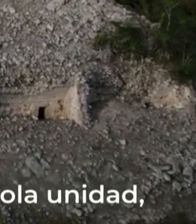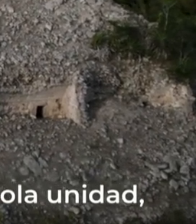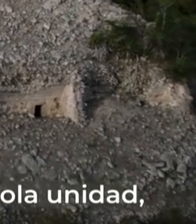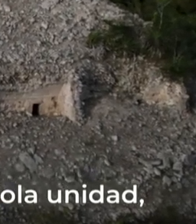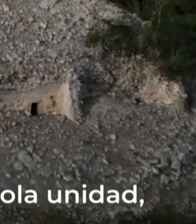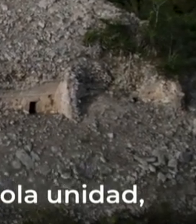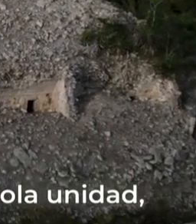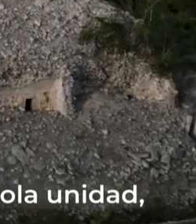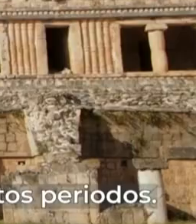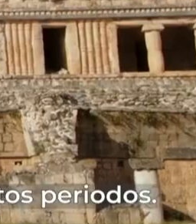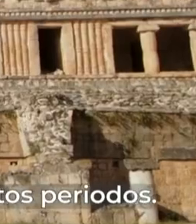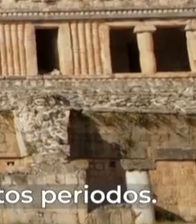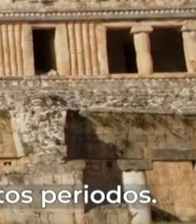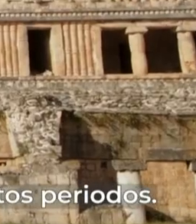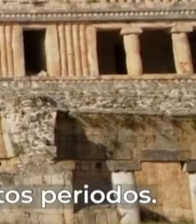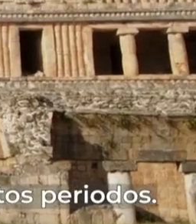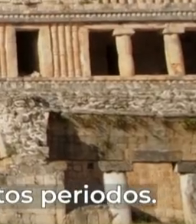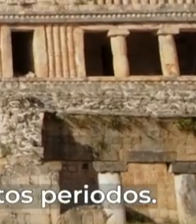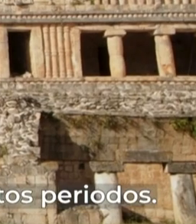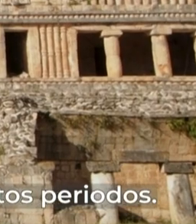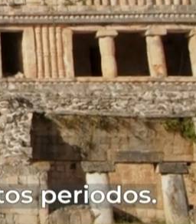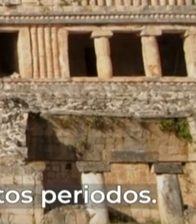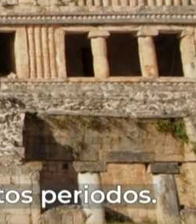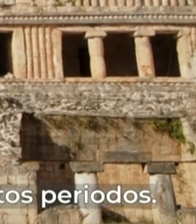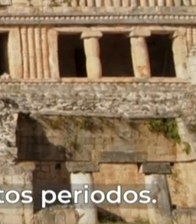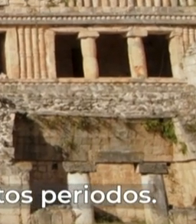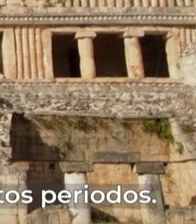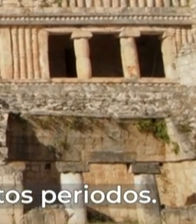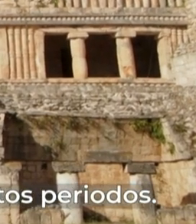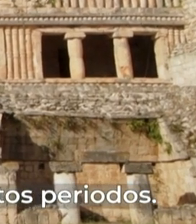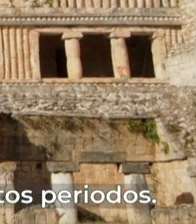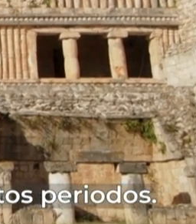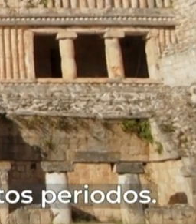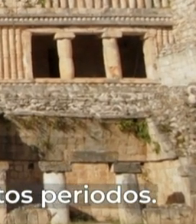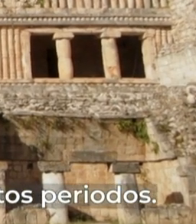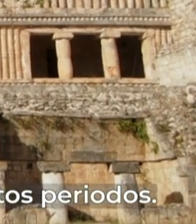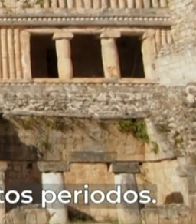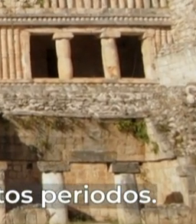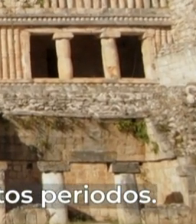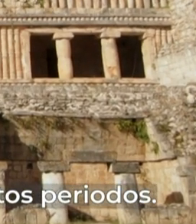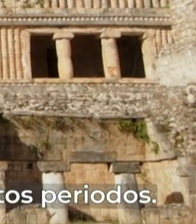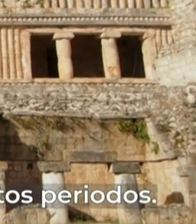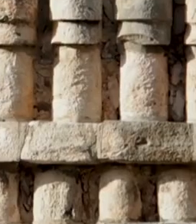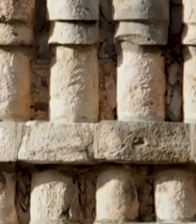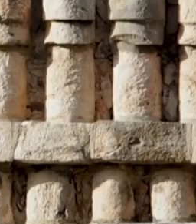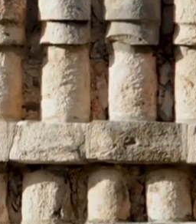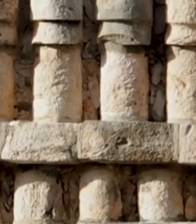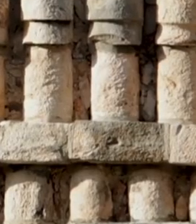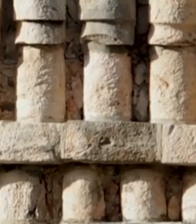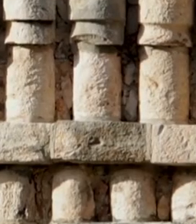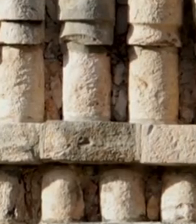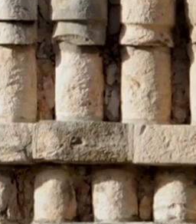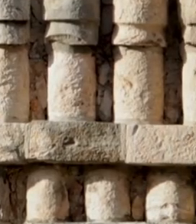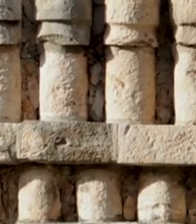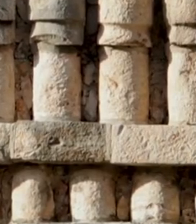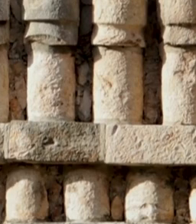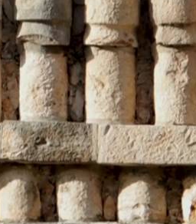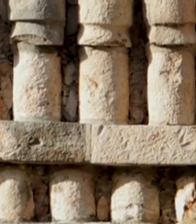una sola unidad, aunque hoy sabemos que fue construido en distintos periodos. Se trata de un